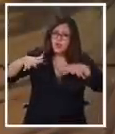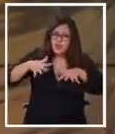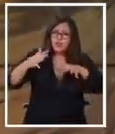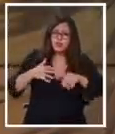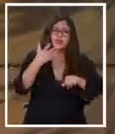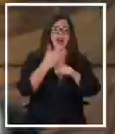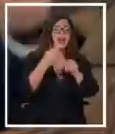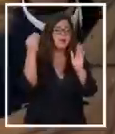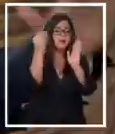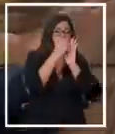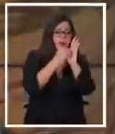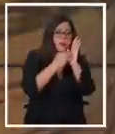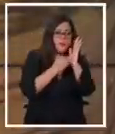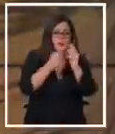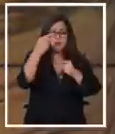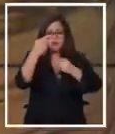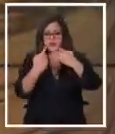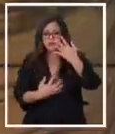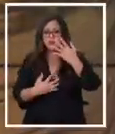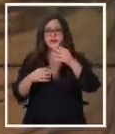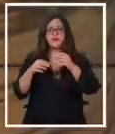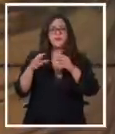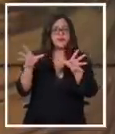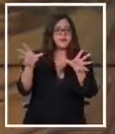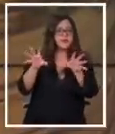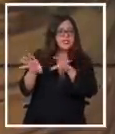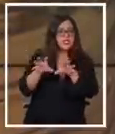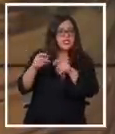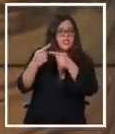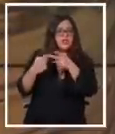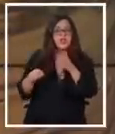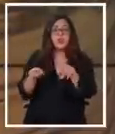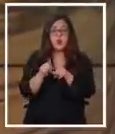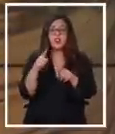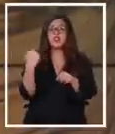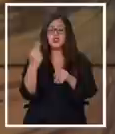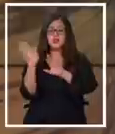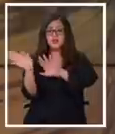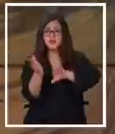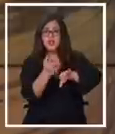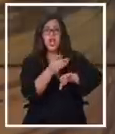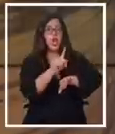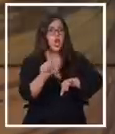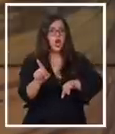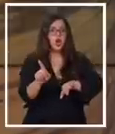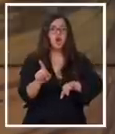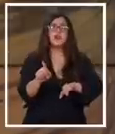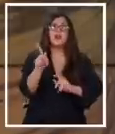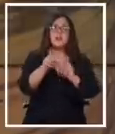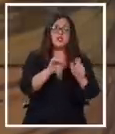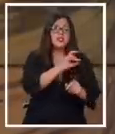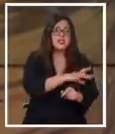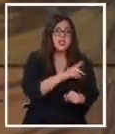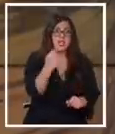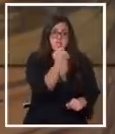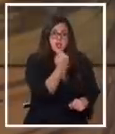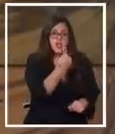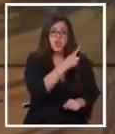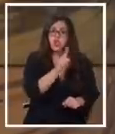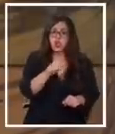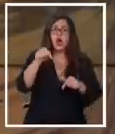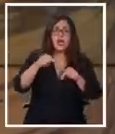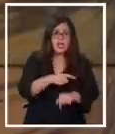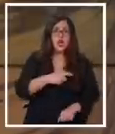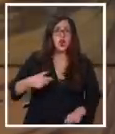de medidas en diferentes áreas para diferentes sectores en donde no los vamos a dejar solo los chilenos y chilenas no están sólo tenemos un gobierno de que